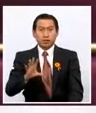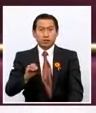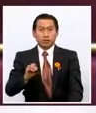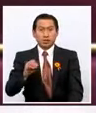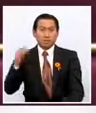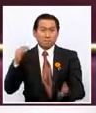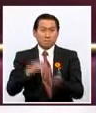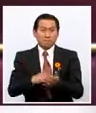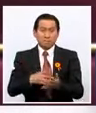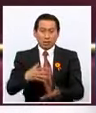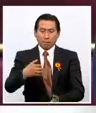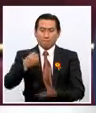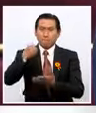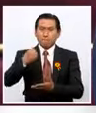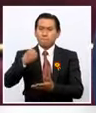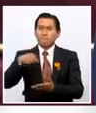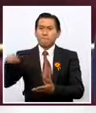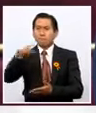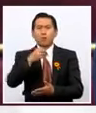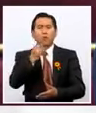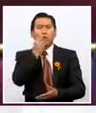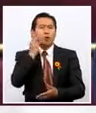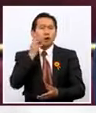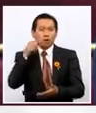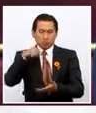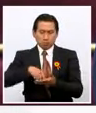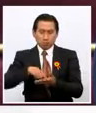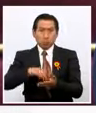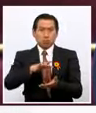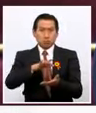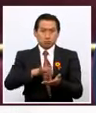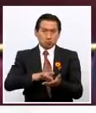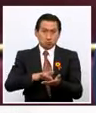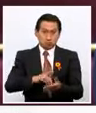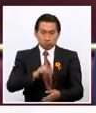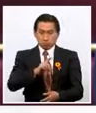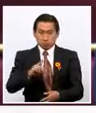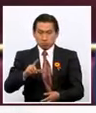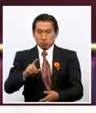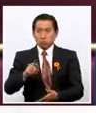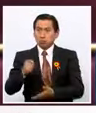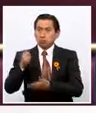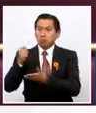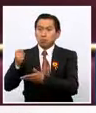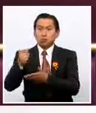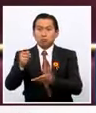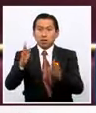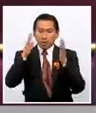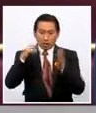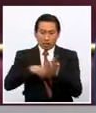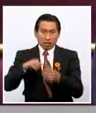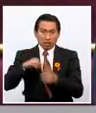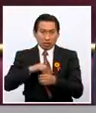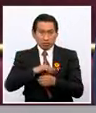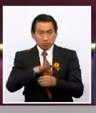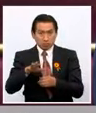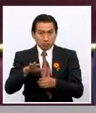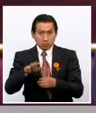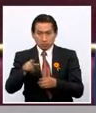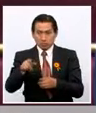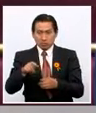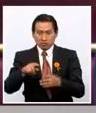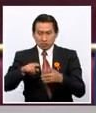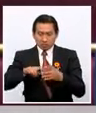gratuitas en los hogares que contienen remedios y medicinas para tratar el coronavirus en sus fases